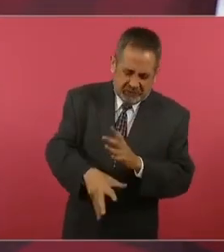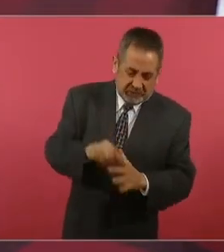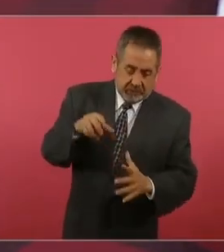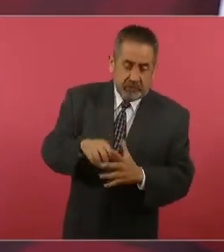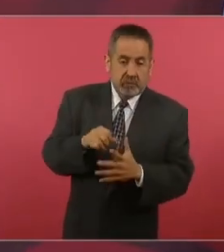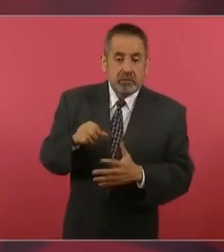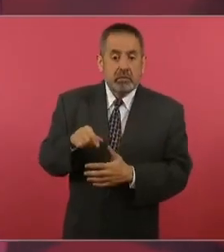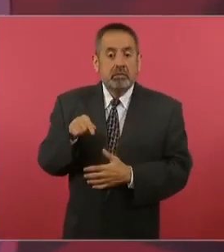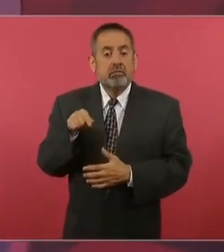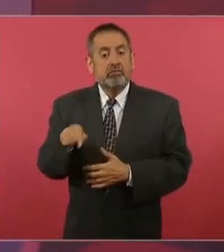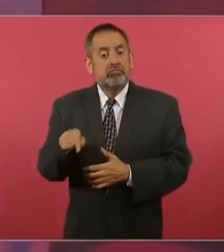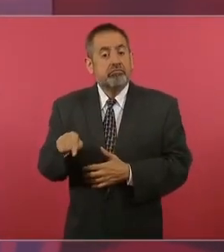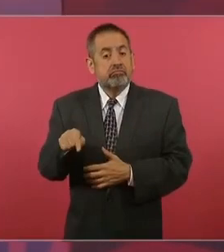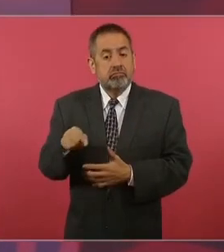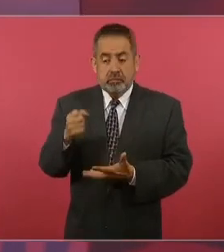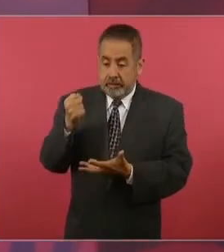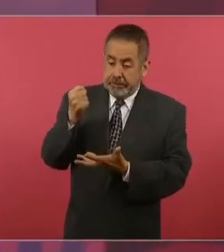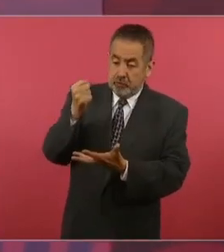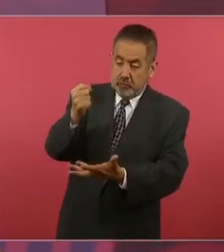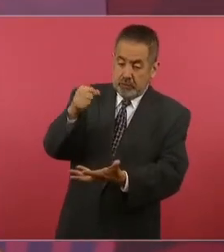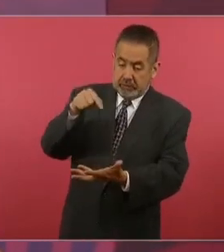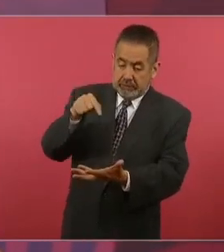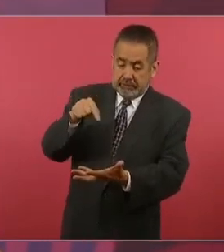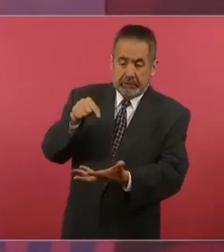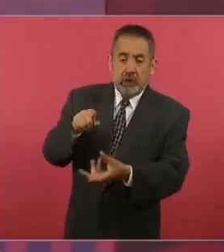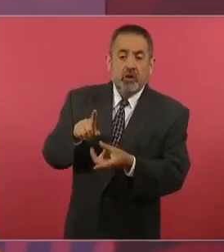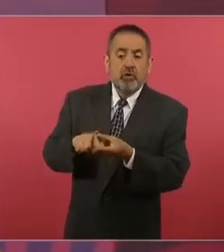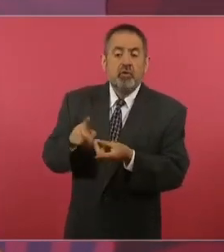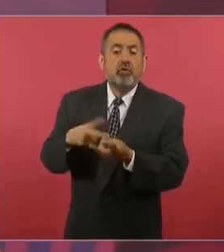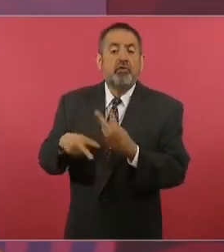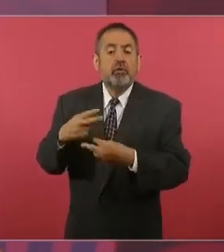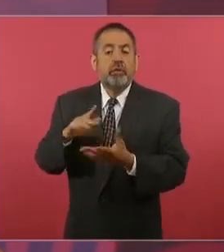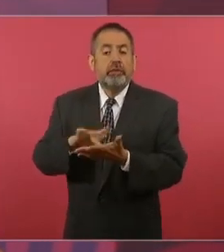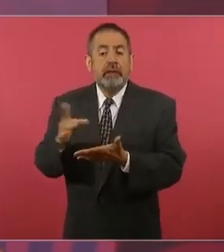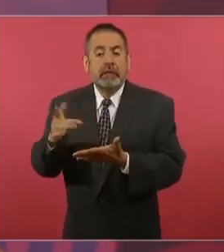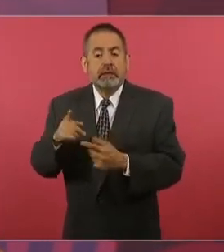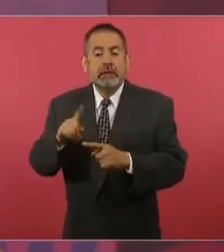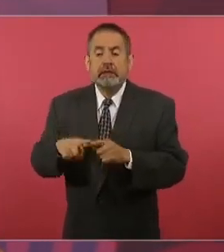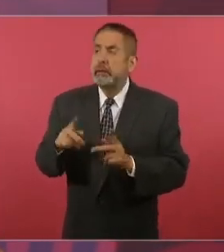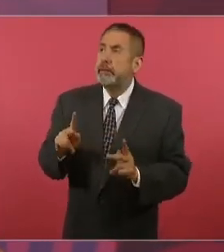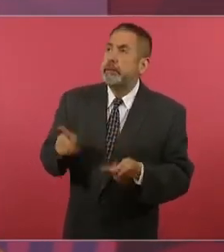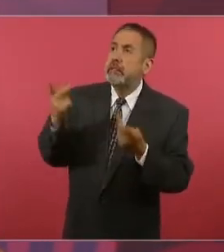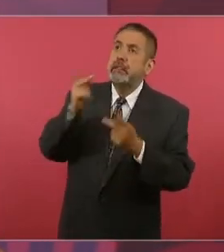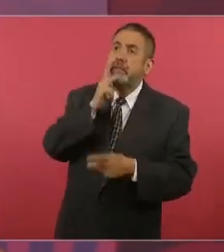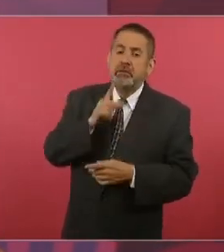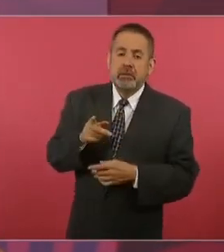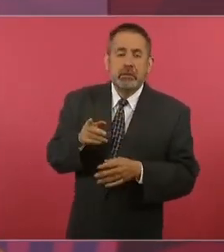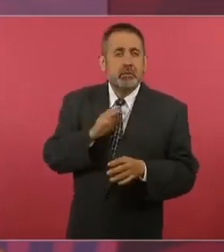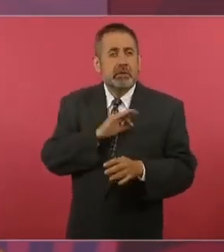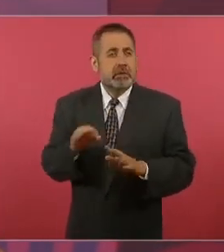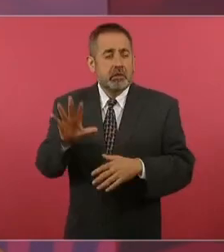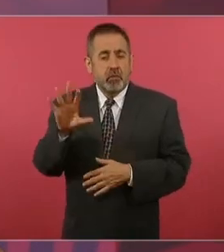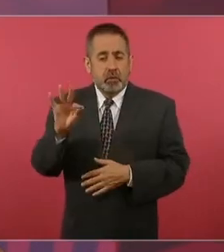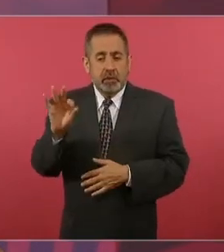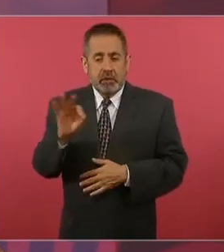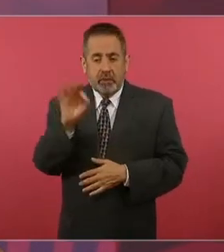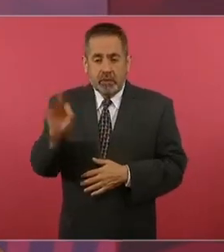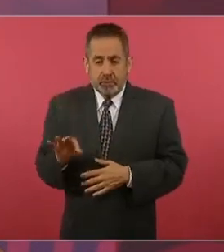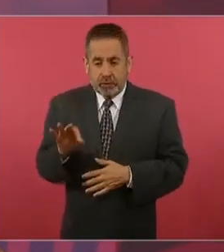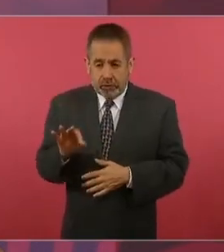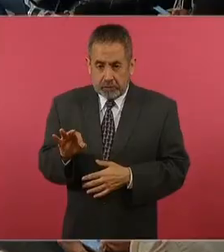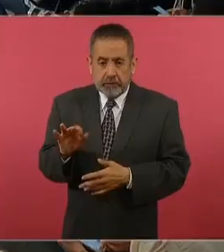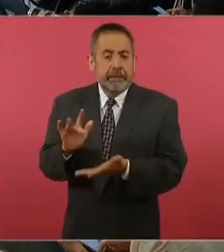El presupuesto se conformaba básicamente de los ingresos del petróleo, hasta el 40% del